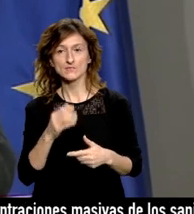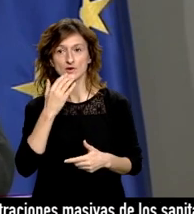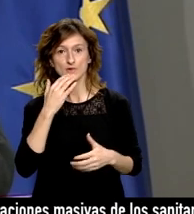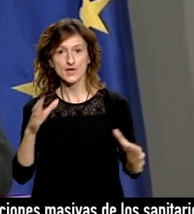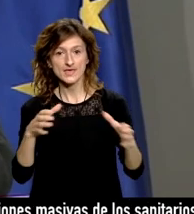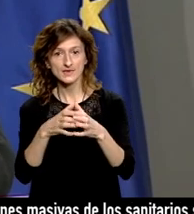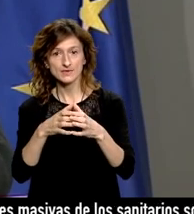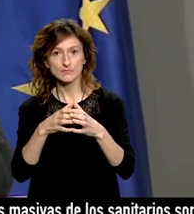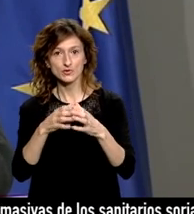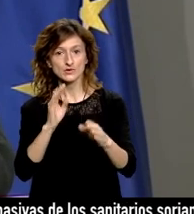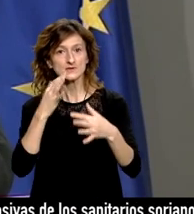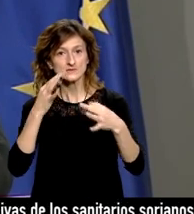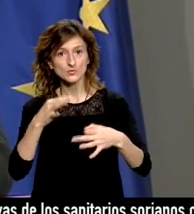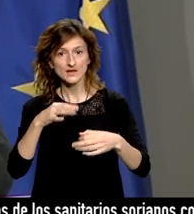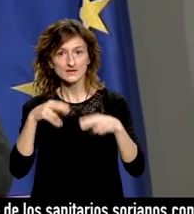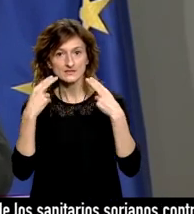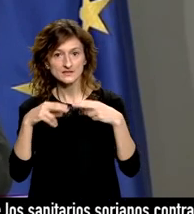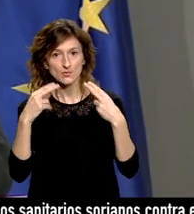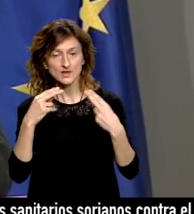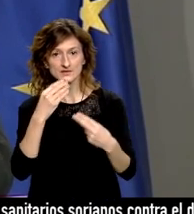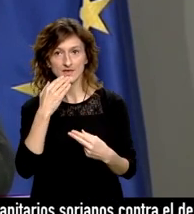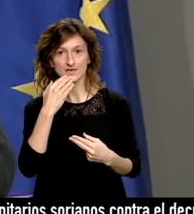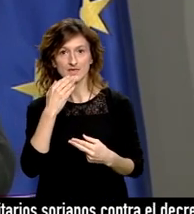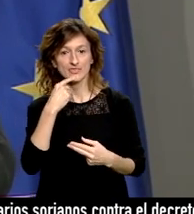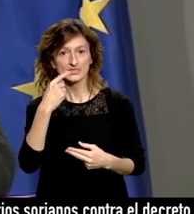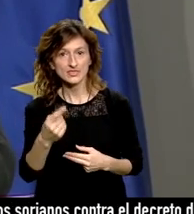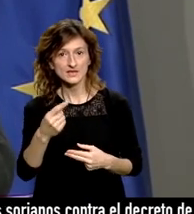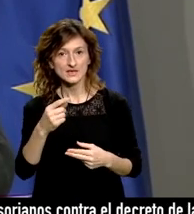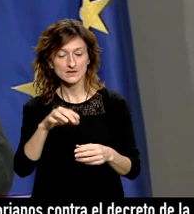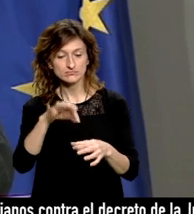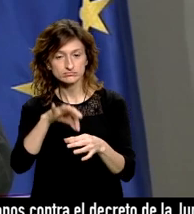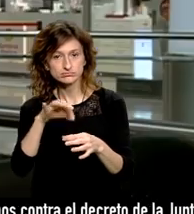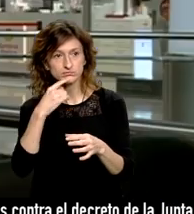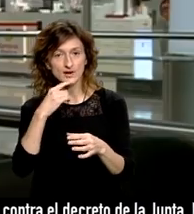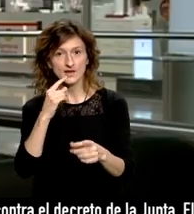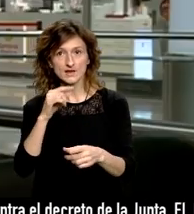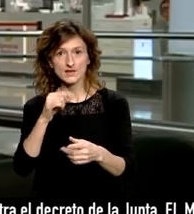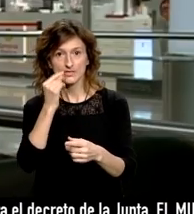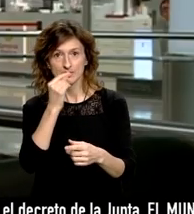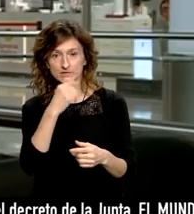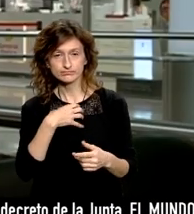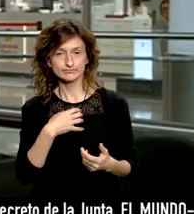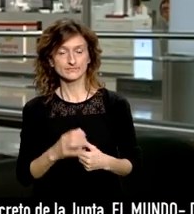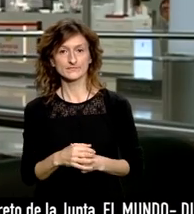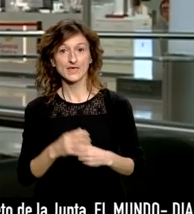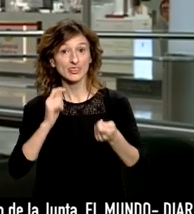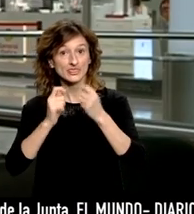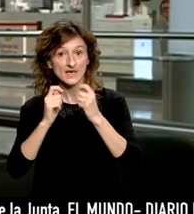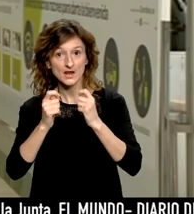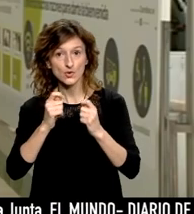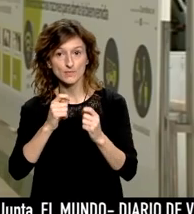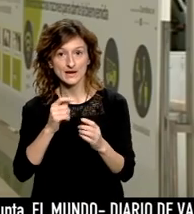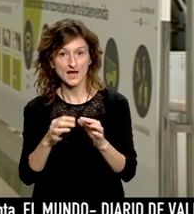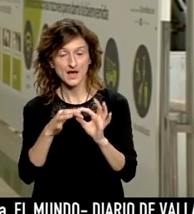un equipo de bioseguridad en un restaurante haciendo una toma para un antígeno. Diálogo para tender puentes